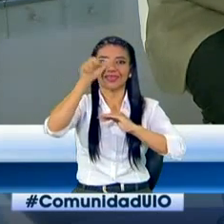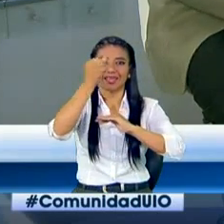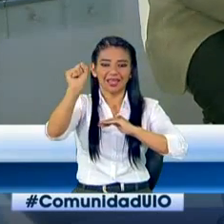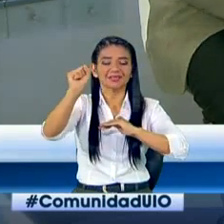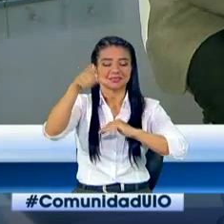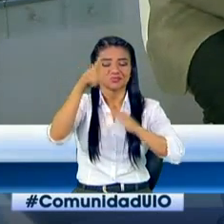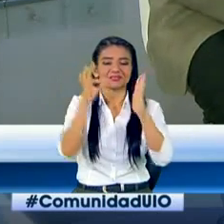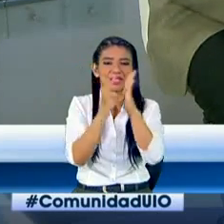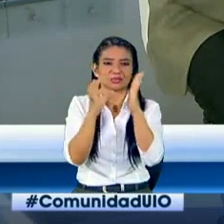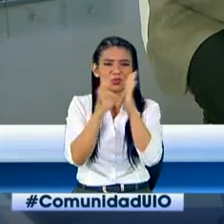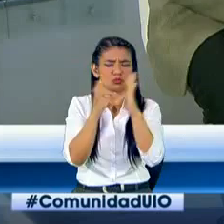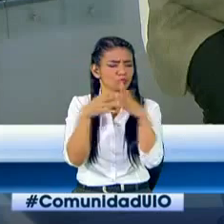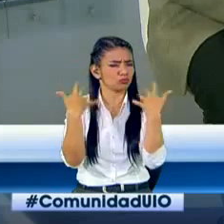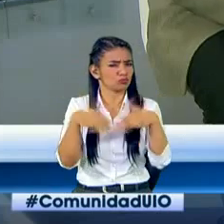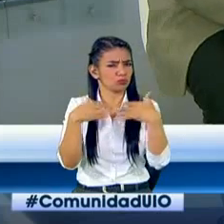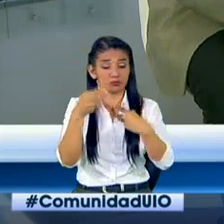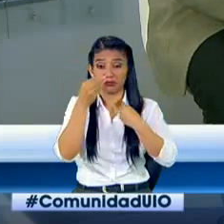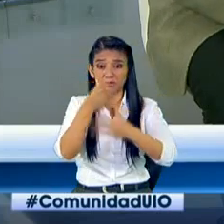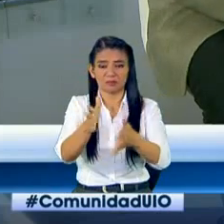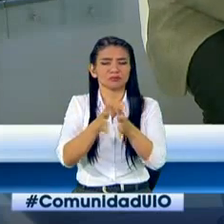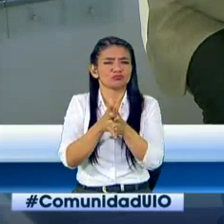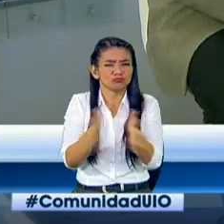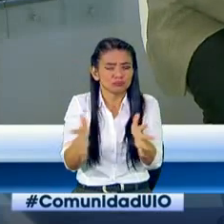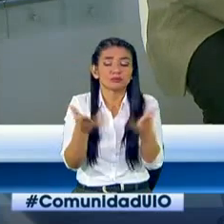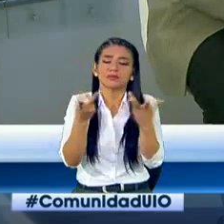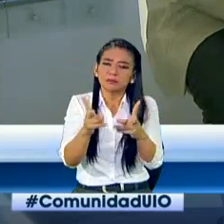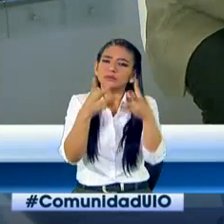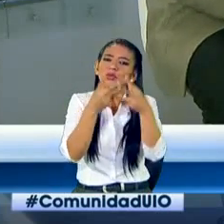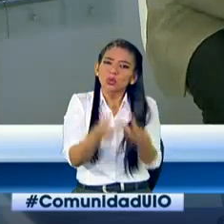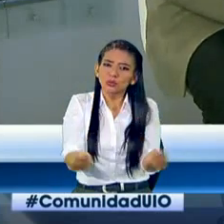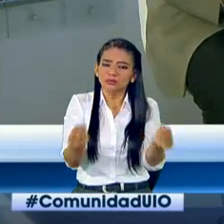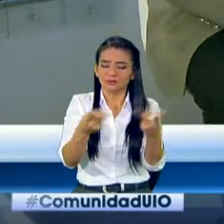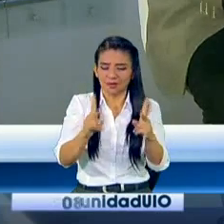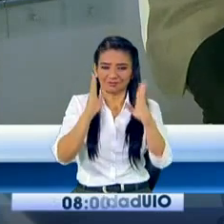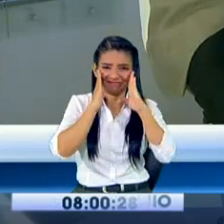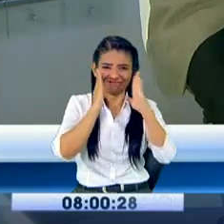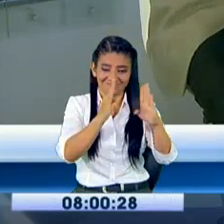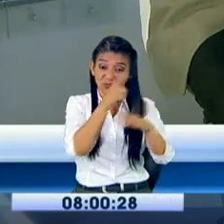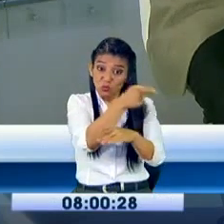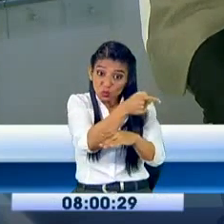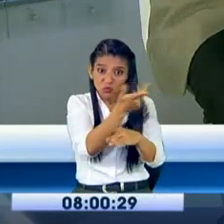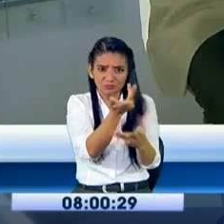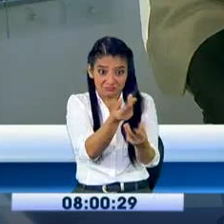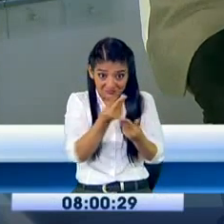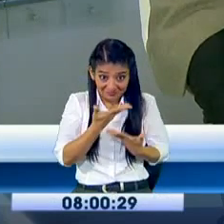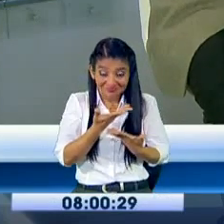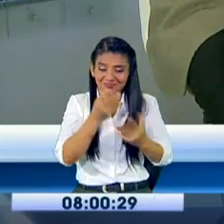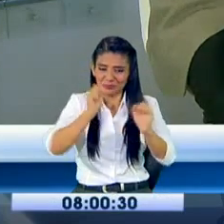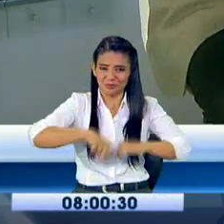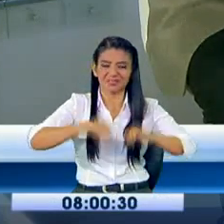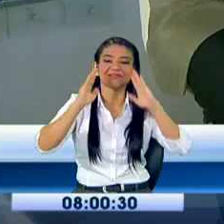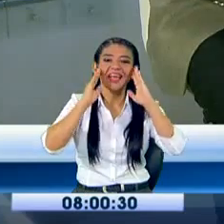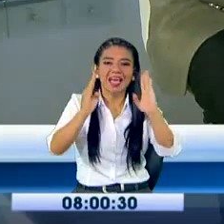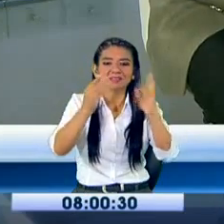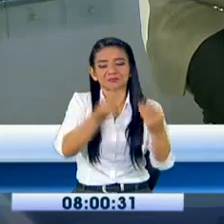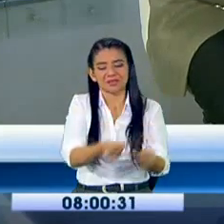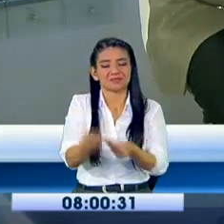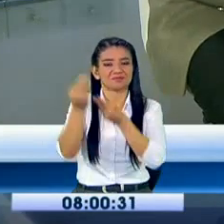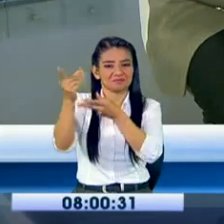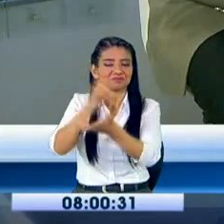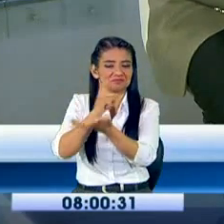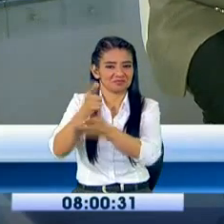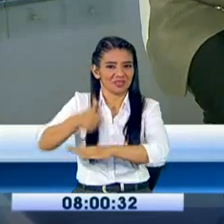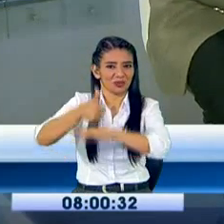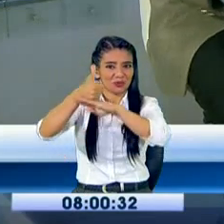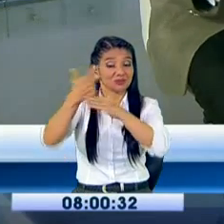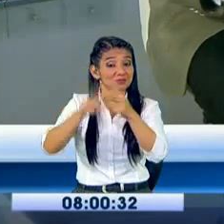del Facebook. Hay mucha información, vecinos, varias soluciones y estaremos atendiendo lo que usted nos envía para trasladarlo justamente a la